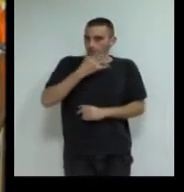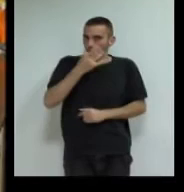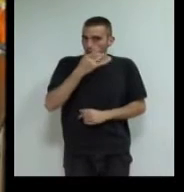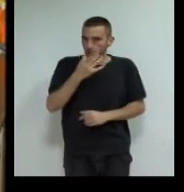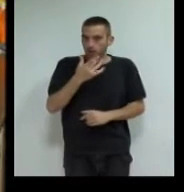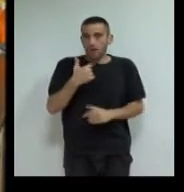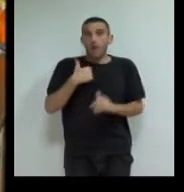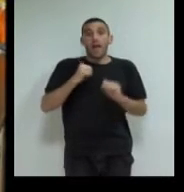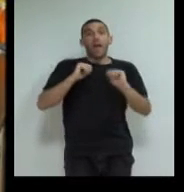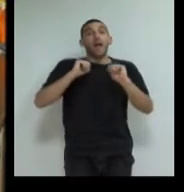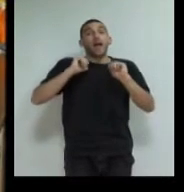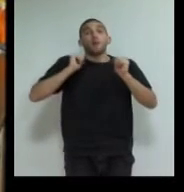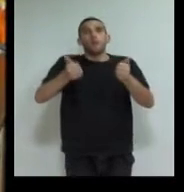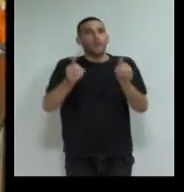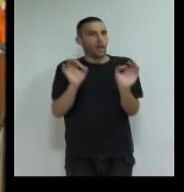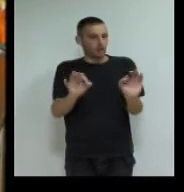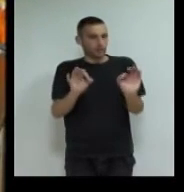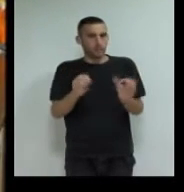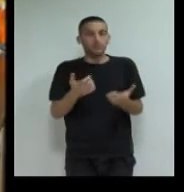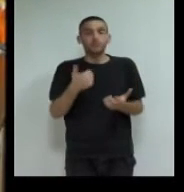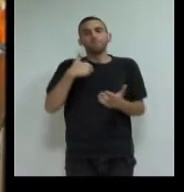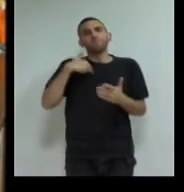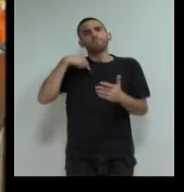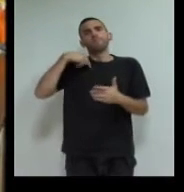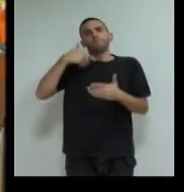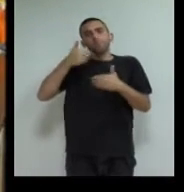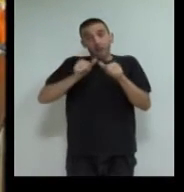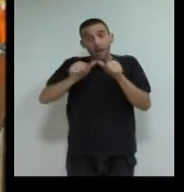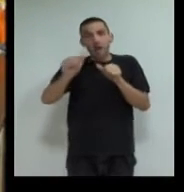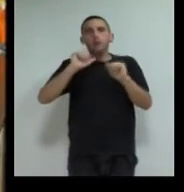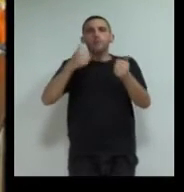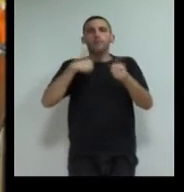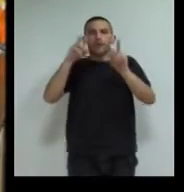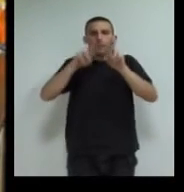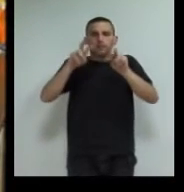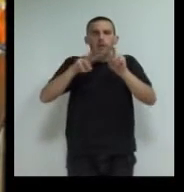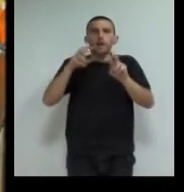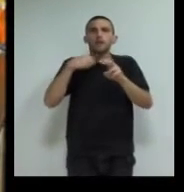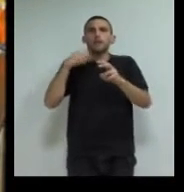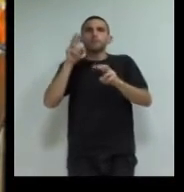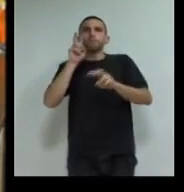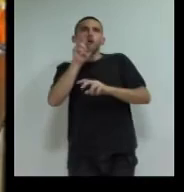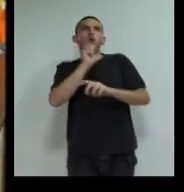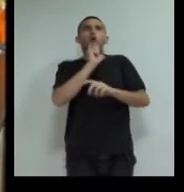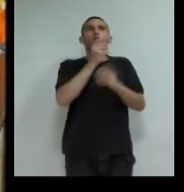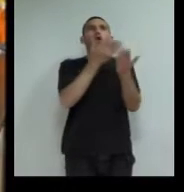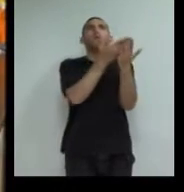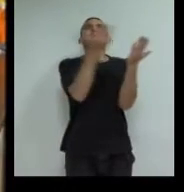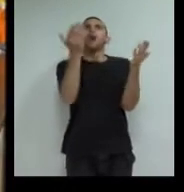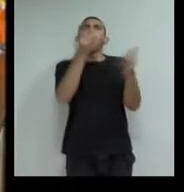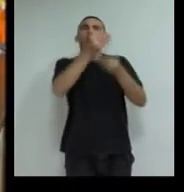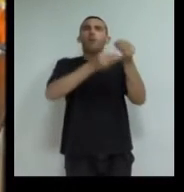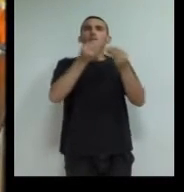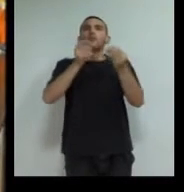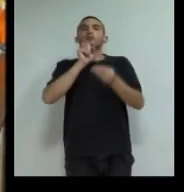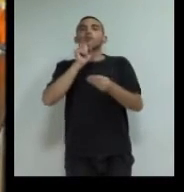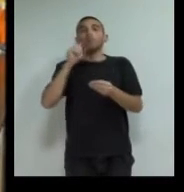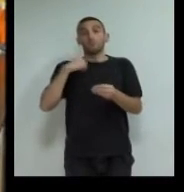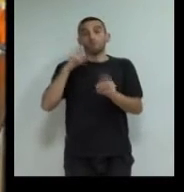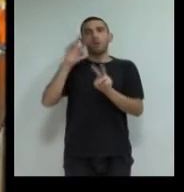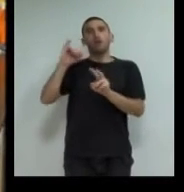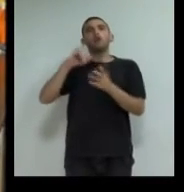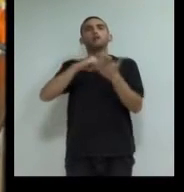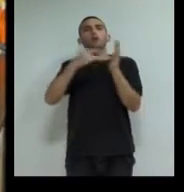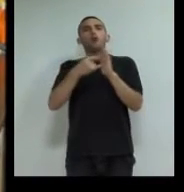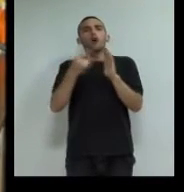así. Nosotros intentamos investigar para ver qué había en ese momento en el mercado. Había algunas soluciones técnicas, entonces, pensando en el